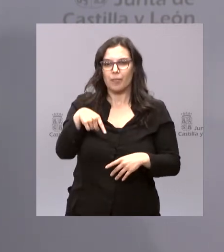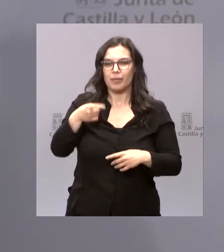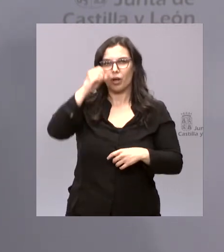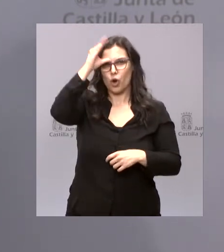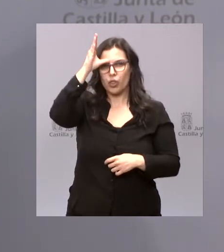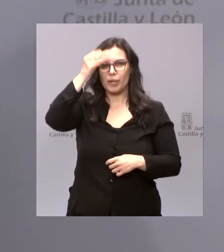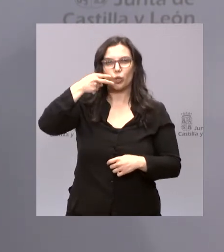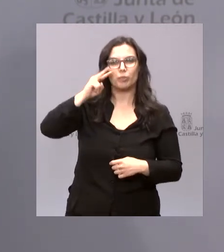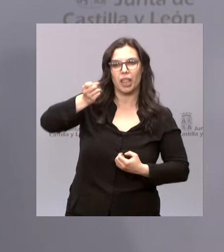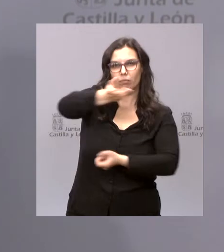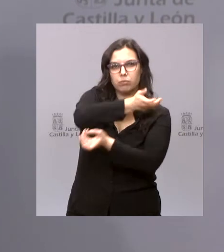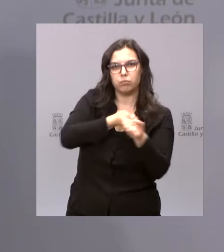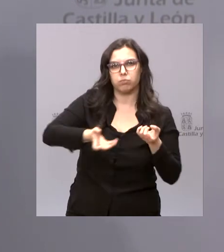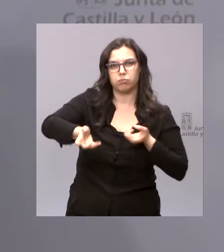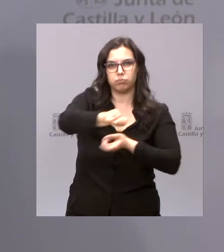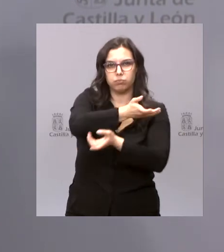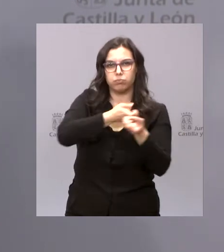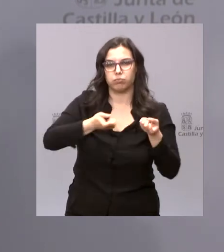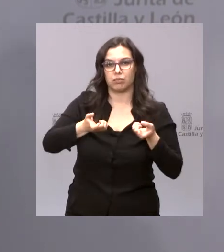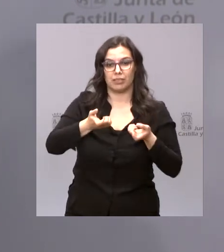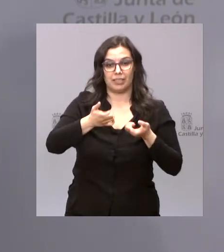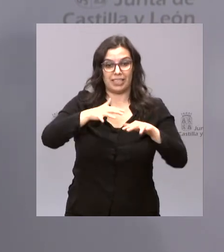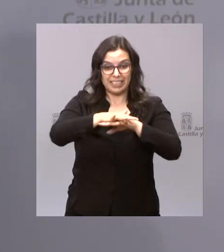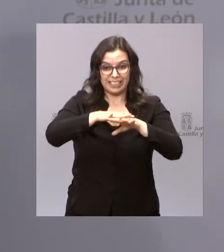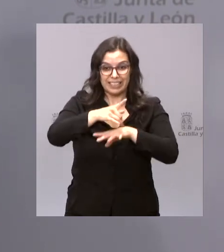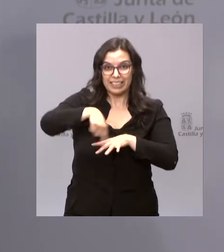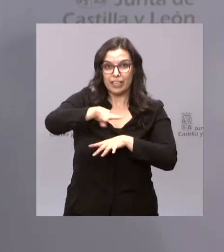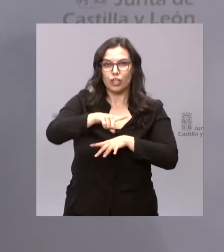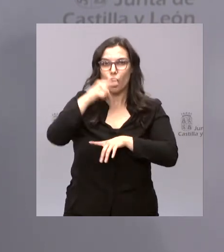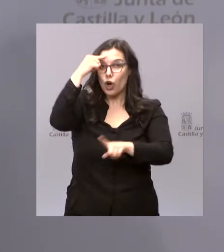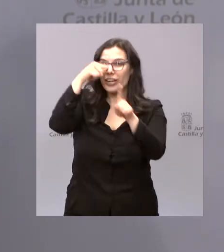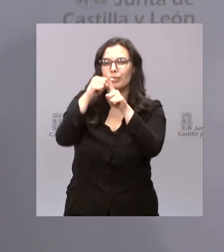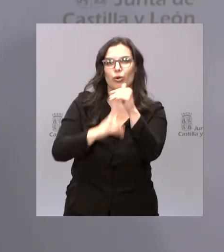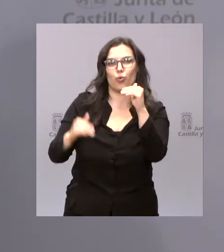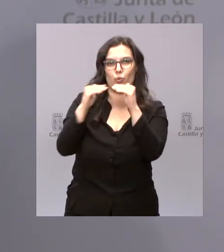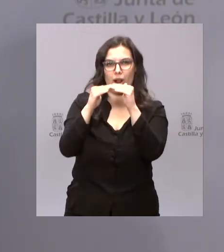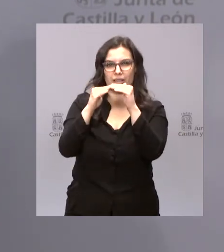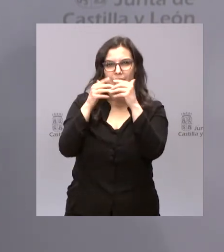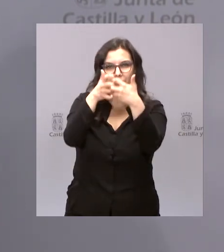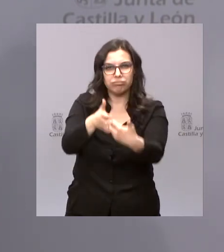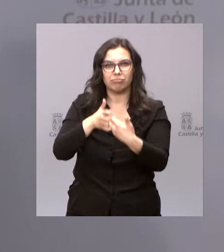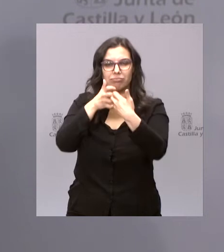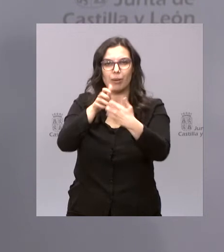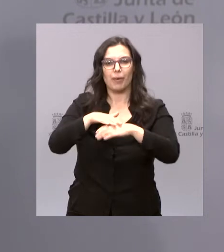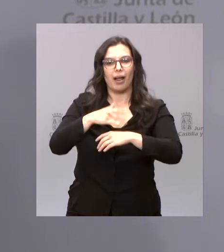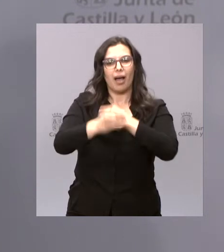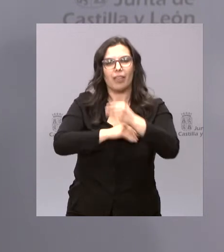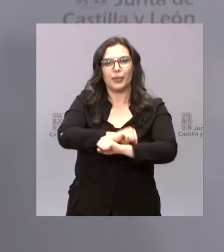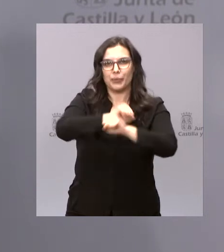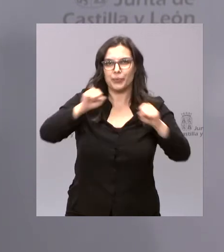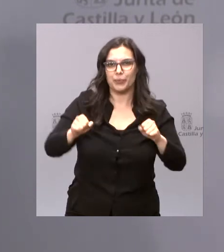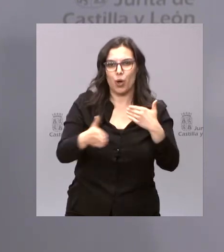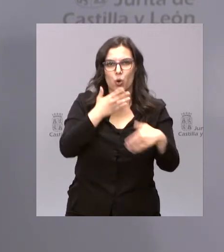conocimiento y de experiencias en todo este tejido a favor de la igualdad, para hacerlo más fuerte, más